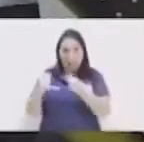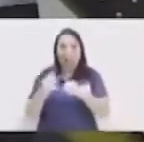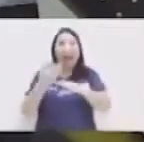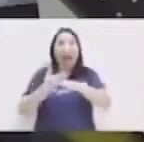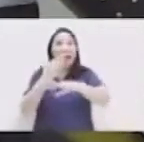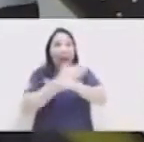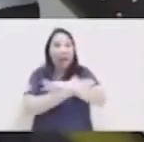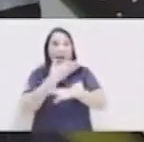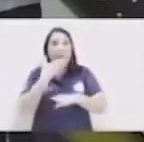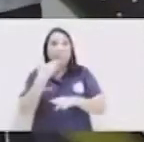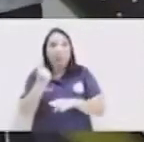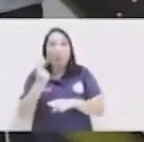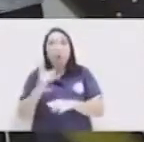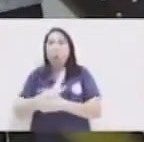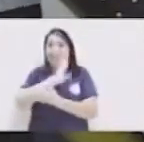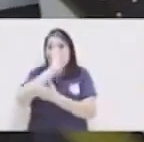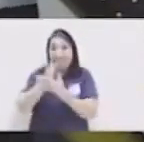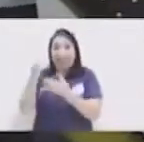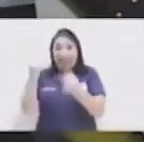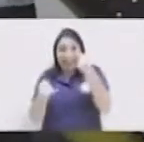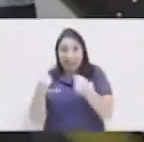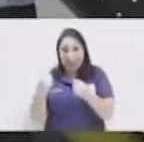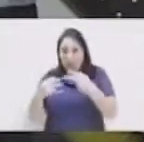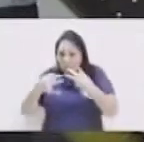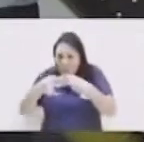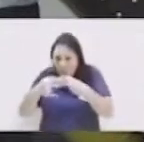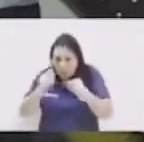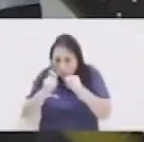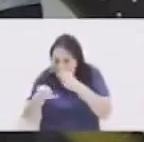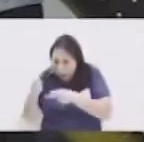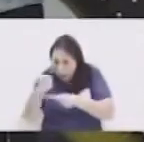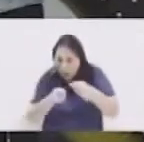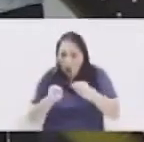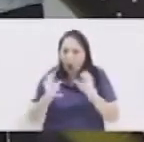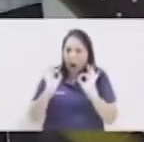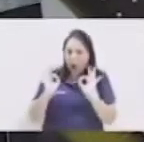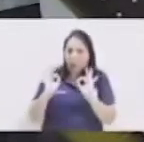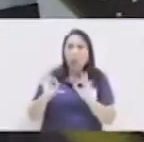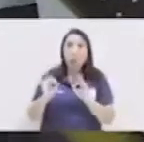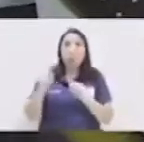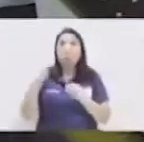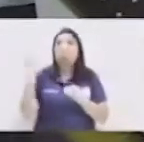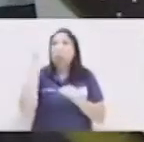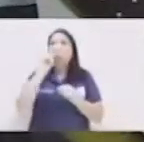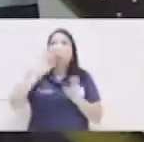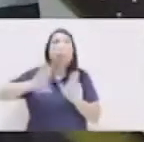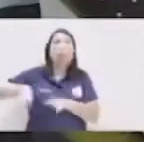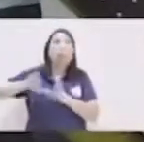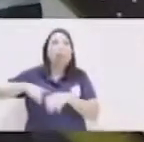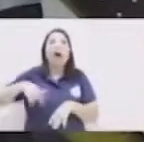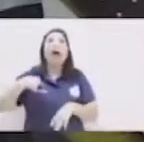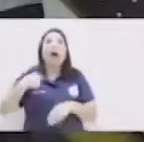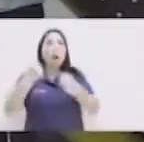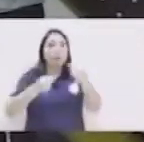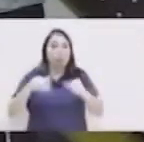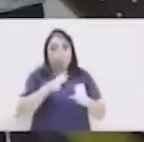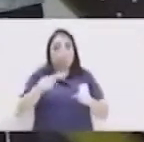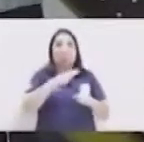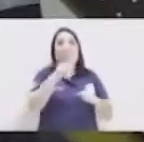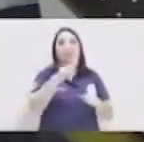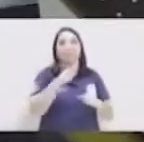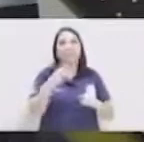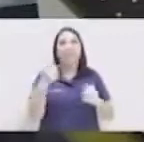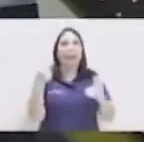sus frenos, no hubiera tenido ese inconveniente y entonces no se hubiera perdido un poco de tiempo y